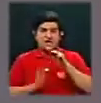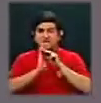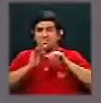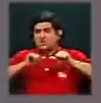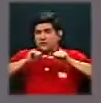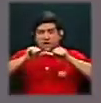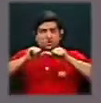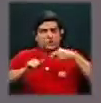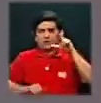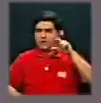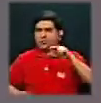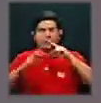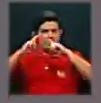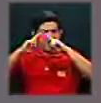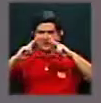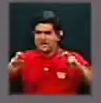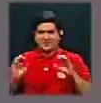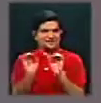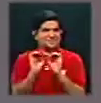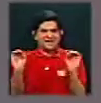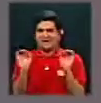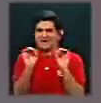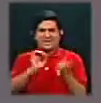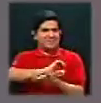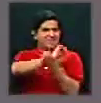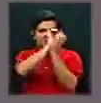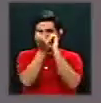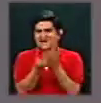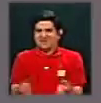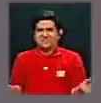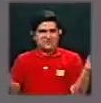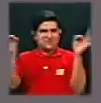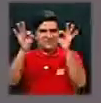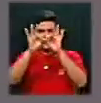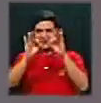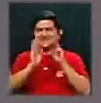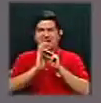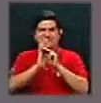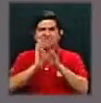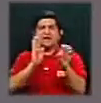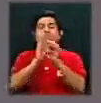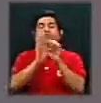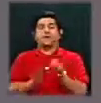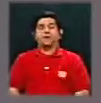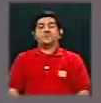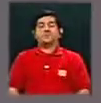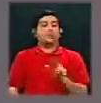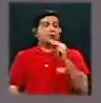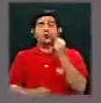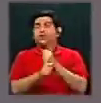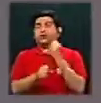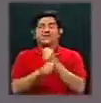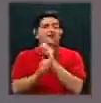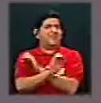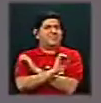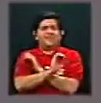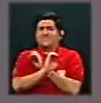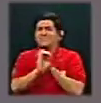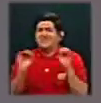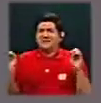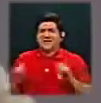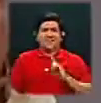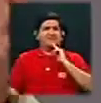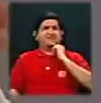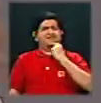se ha considerado para nada ningún cambio significativo en el modelo. Por ejemplo, no se ha trabajado absolutamente nada